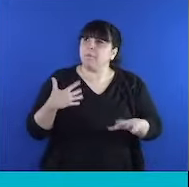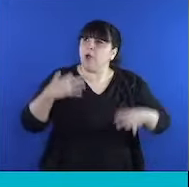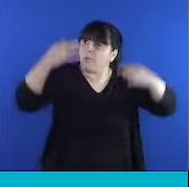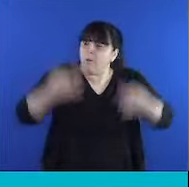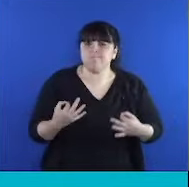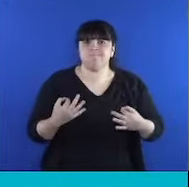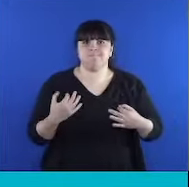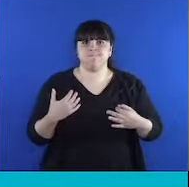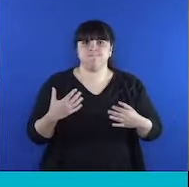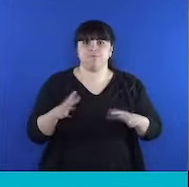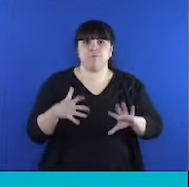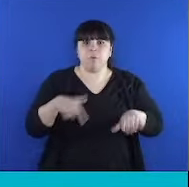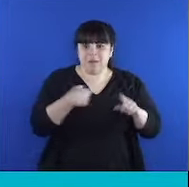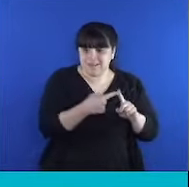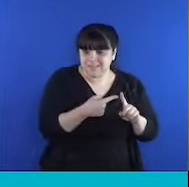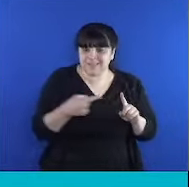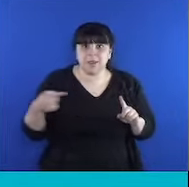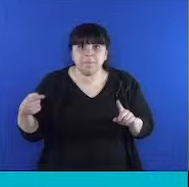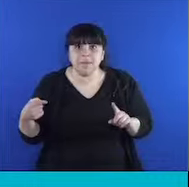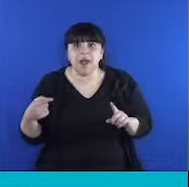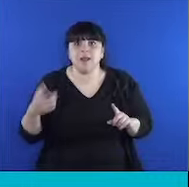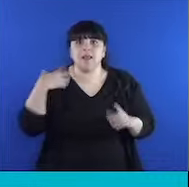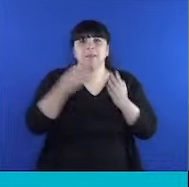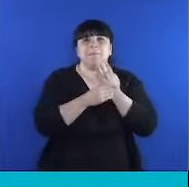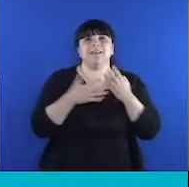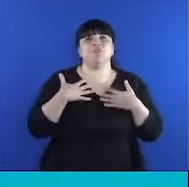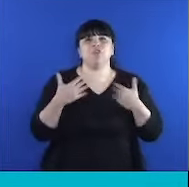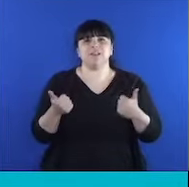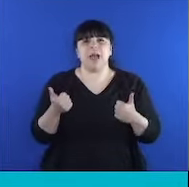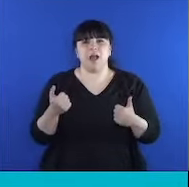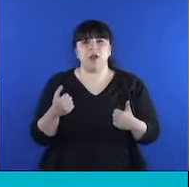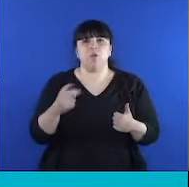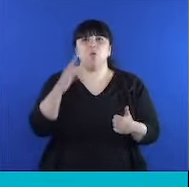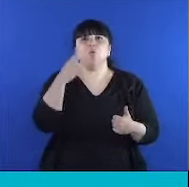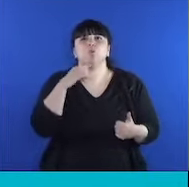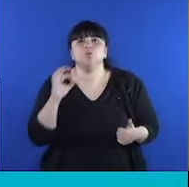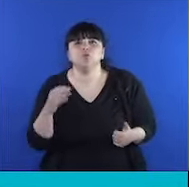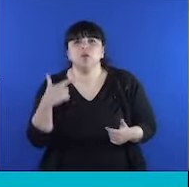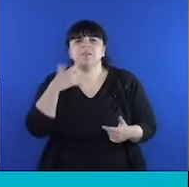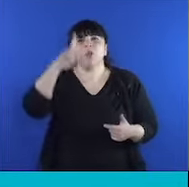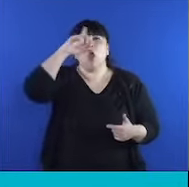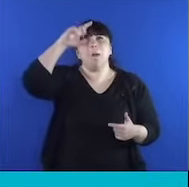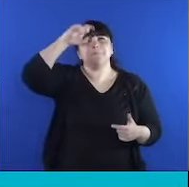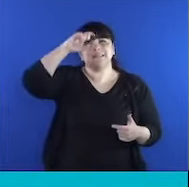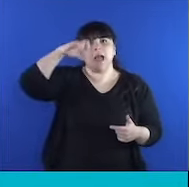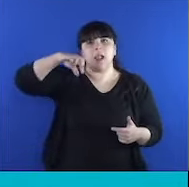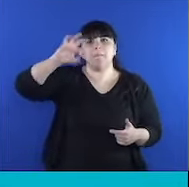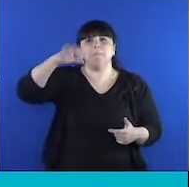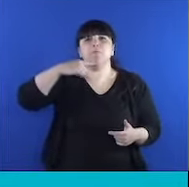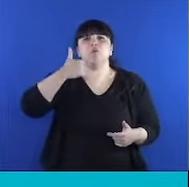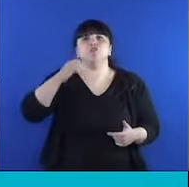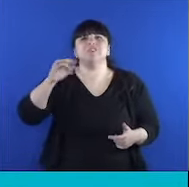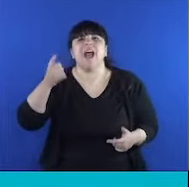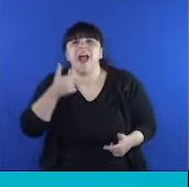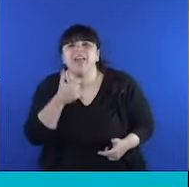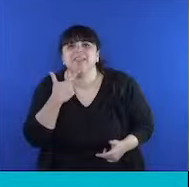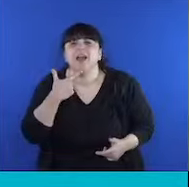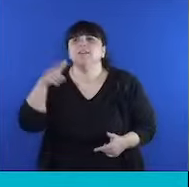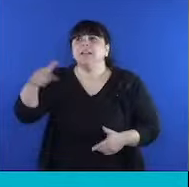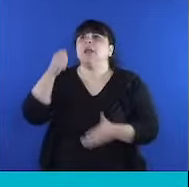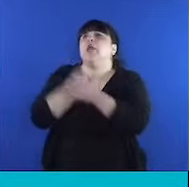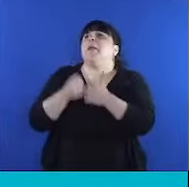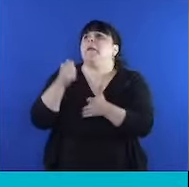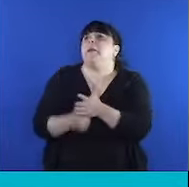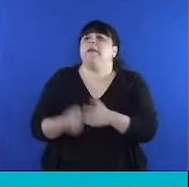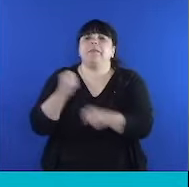lugar. Tuvimos esta semana al ministro de Salud ruso diciendo que el Hospital Posadas es una cueva de militantes y